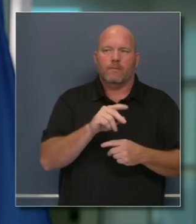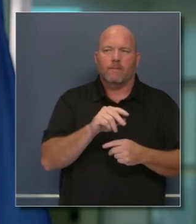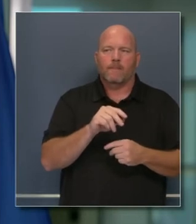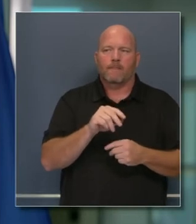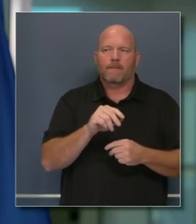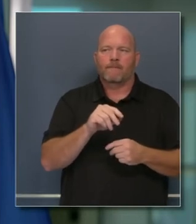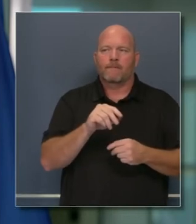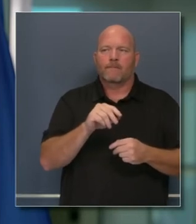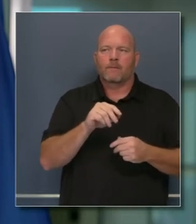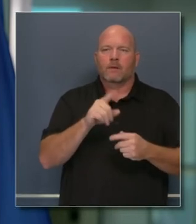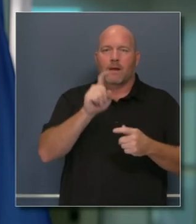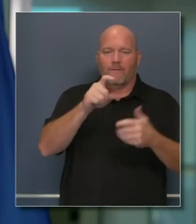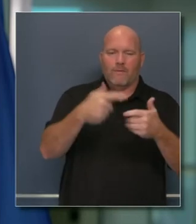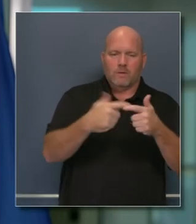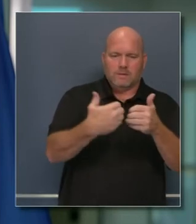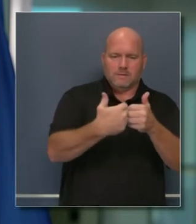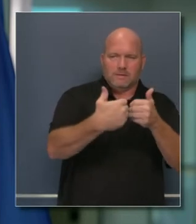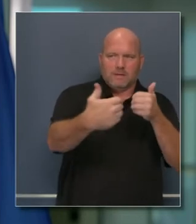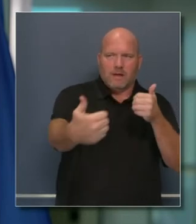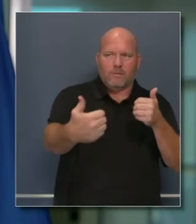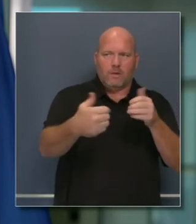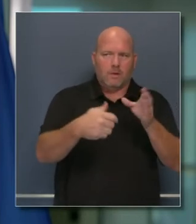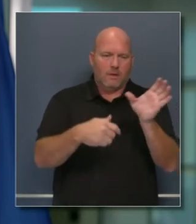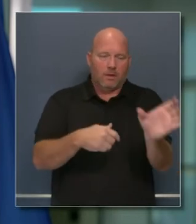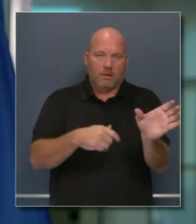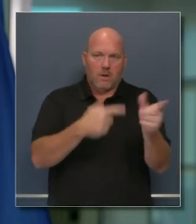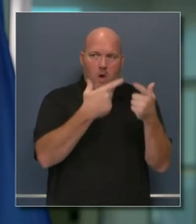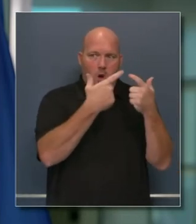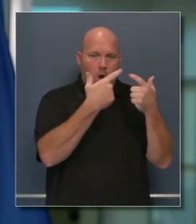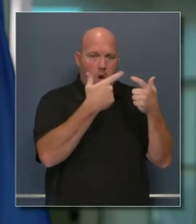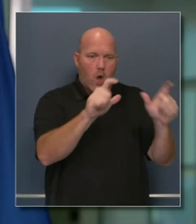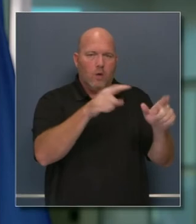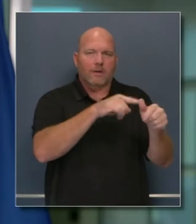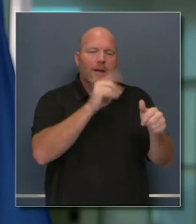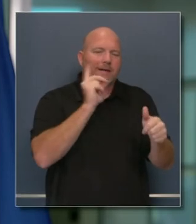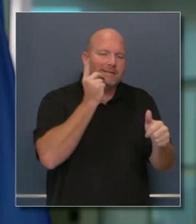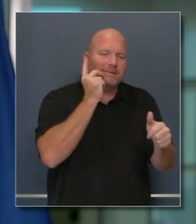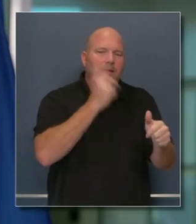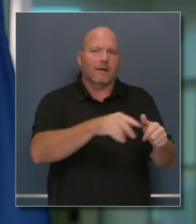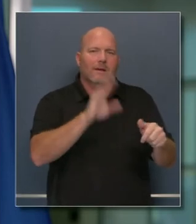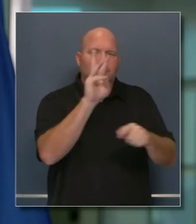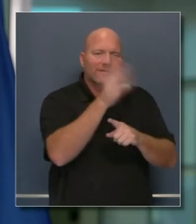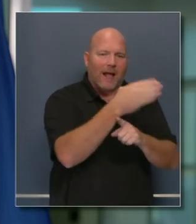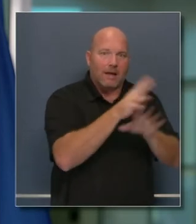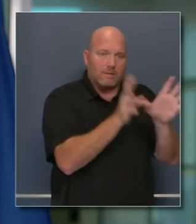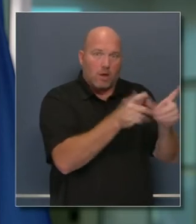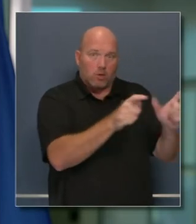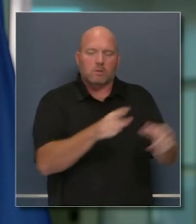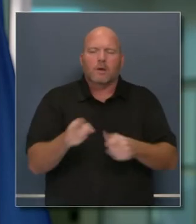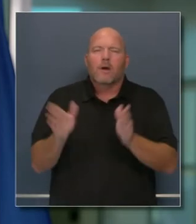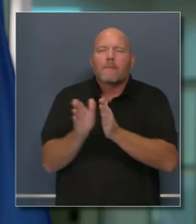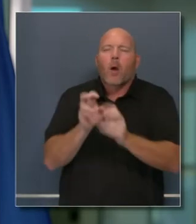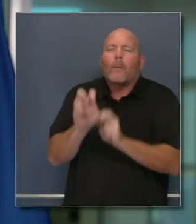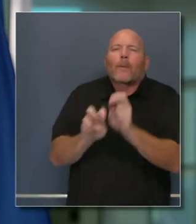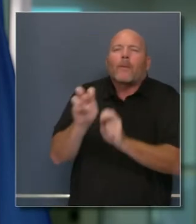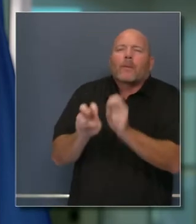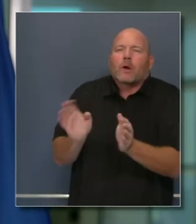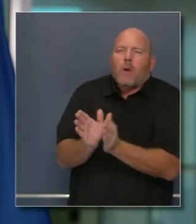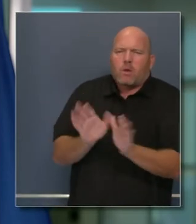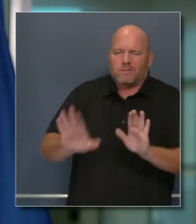los conocemos. Así que hay que hacer una distinción entre esos dos tipos de parque. Es una cuestión de